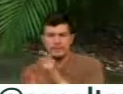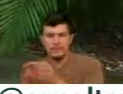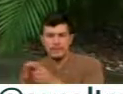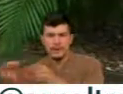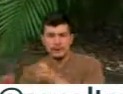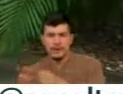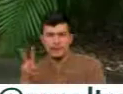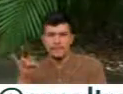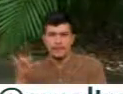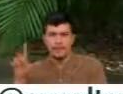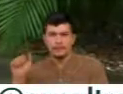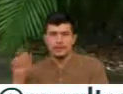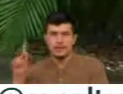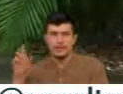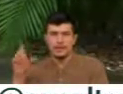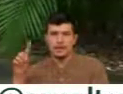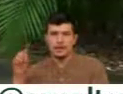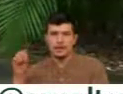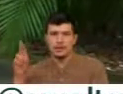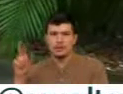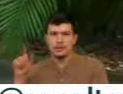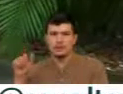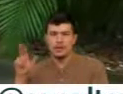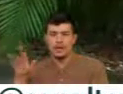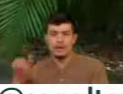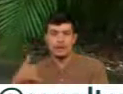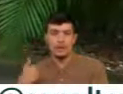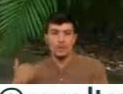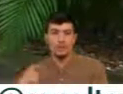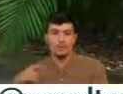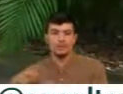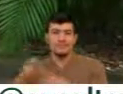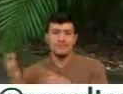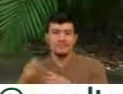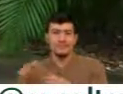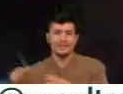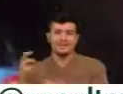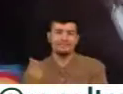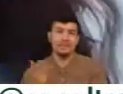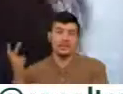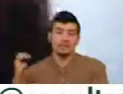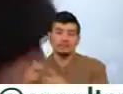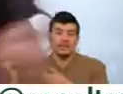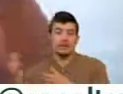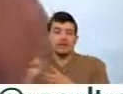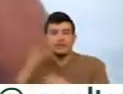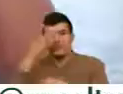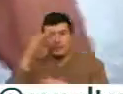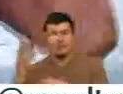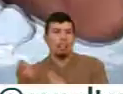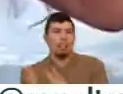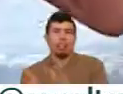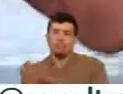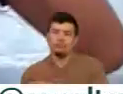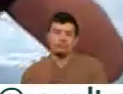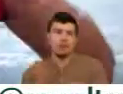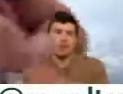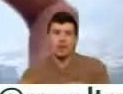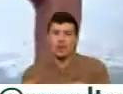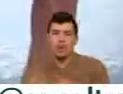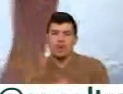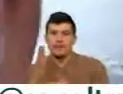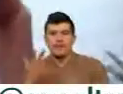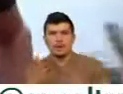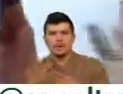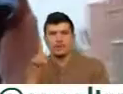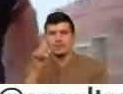Villa del Rosario, zona fronteriza, de los jóvenes que están más propensos ya a dejar las aulas, y en el momento tenemos